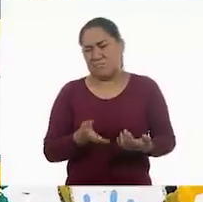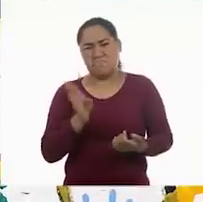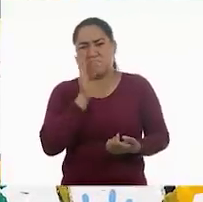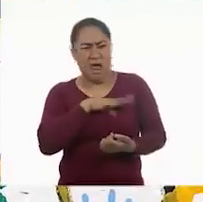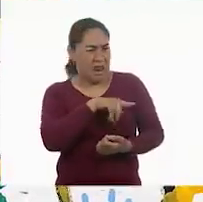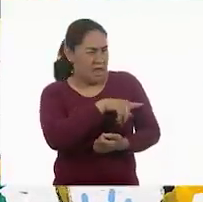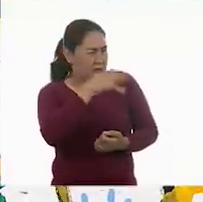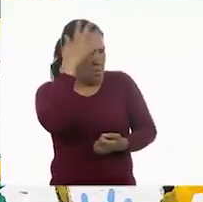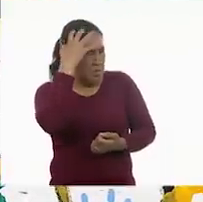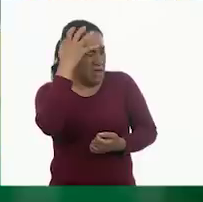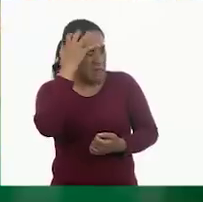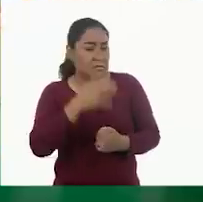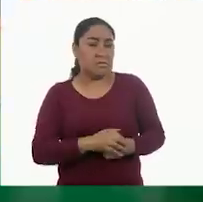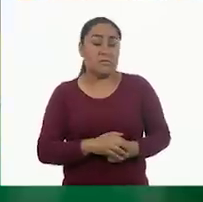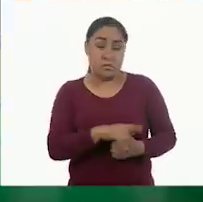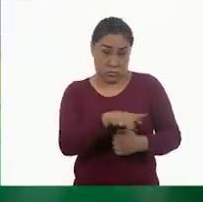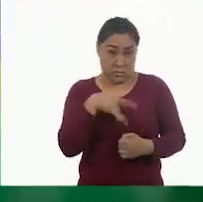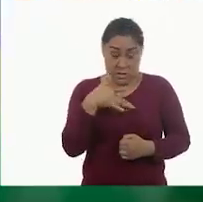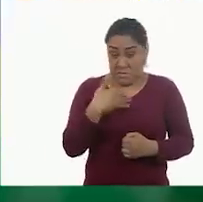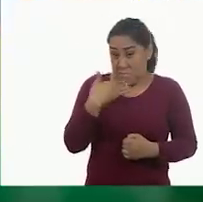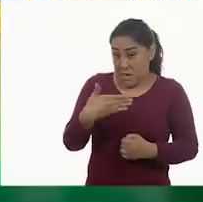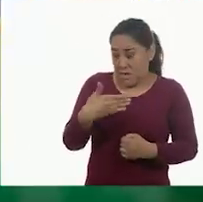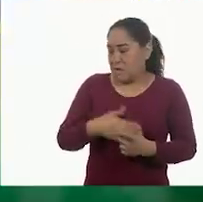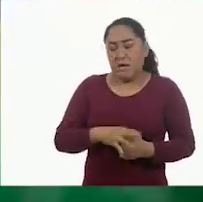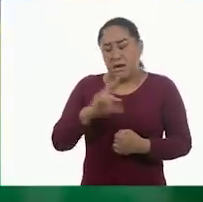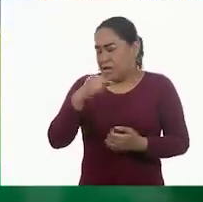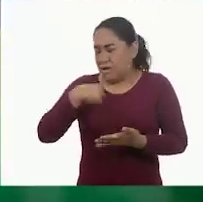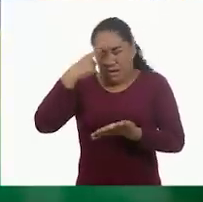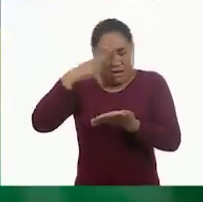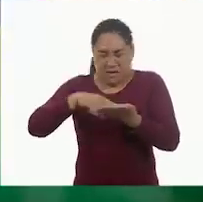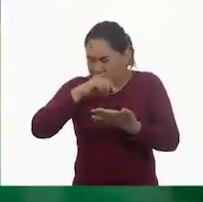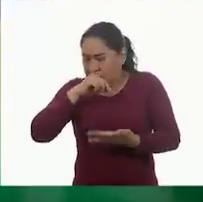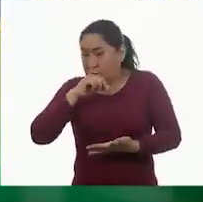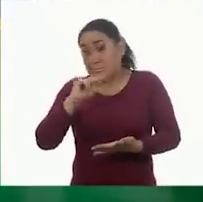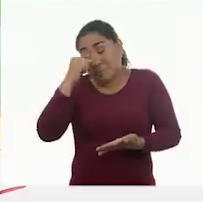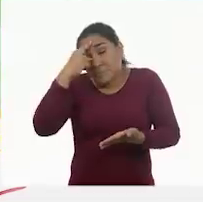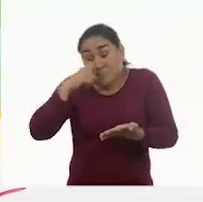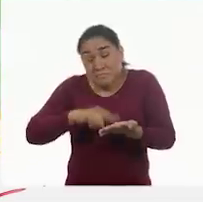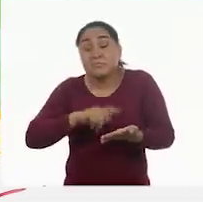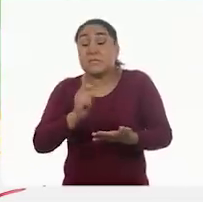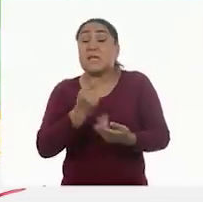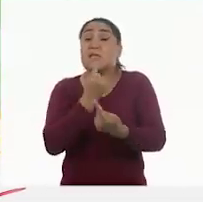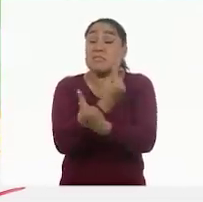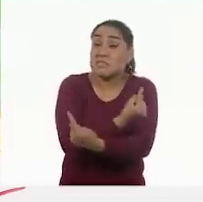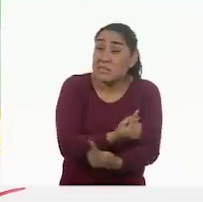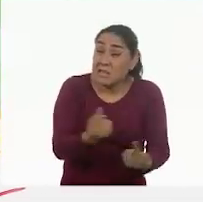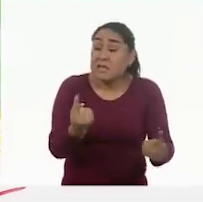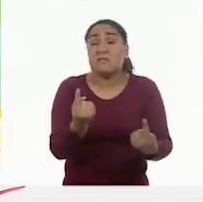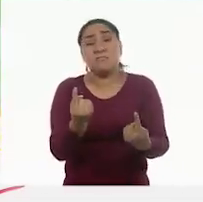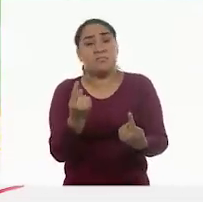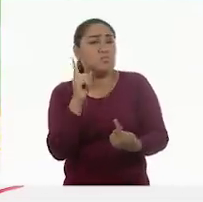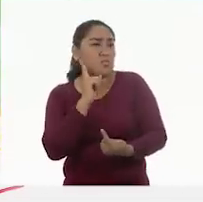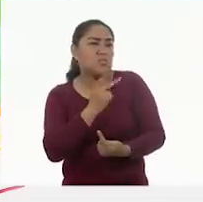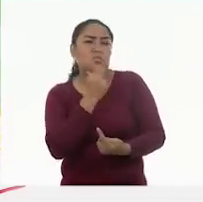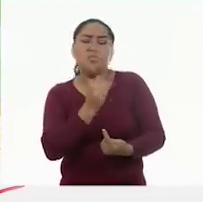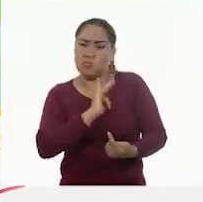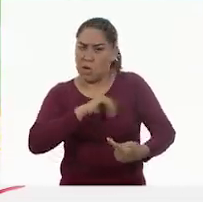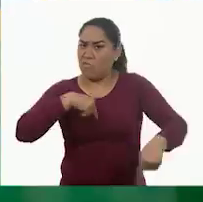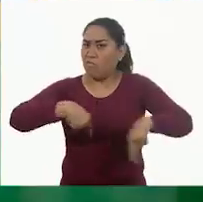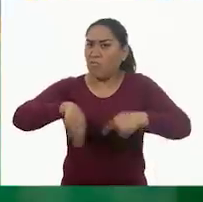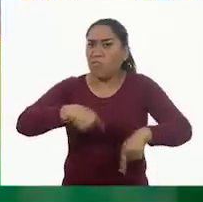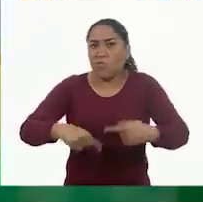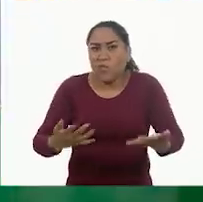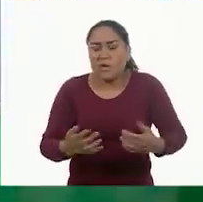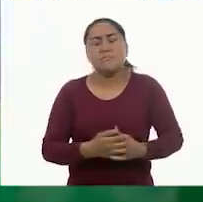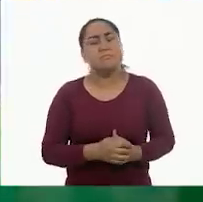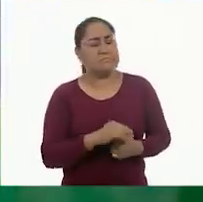Panchito. ¿Tú piensas que eso está bien? No, yo creo que no, porque niñas y niños podemos jugar fútbol. Claro.